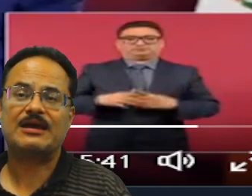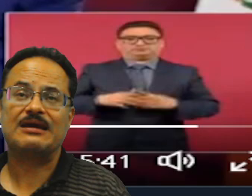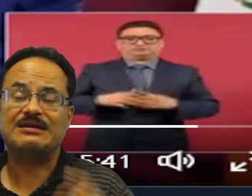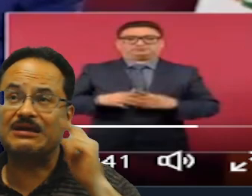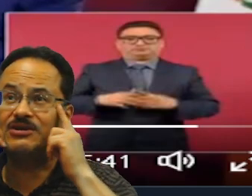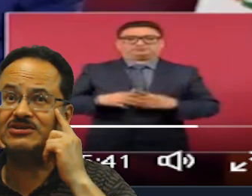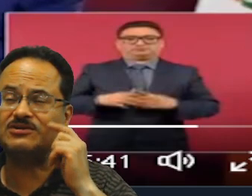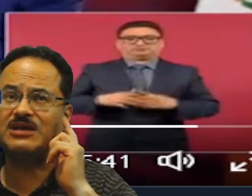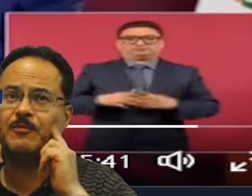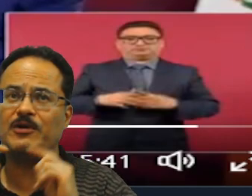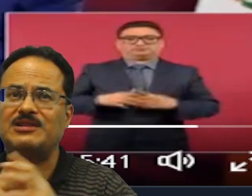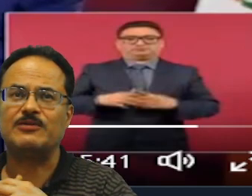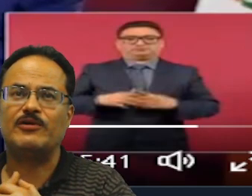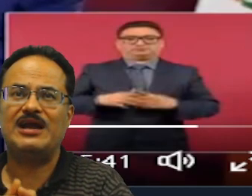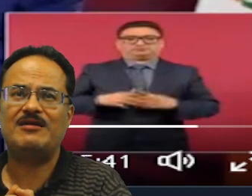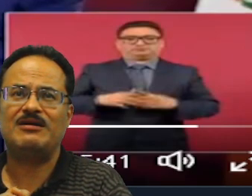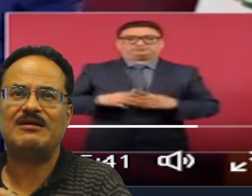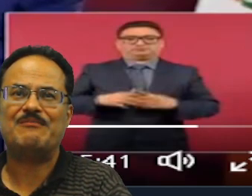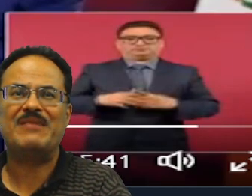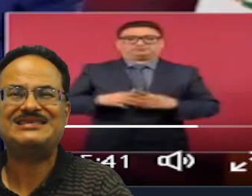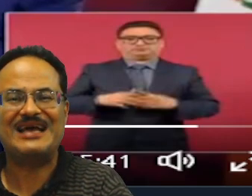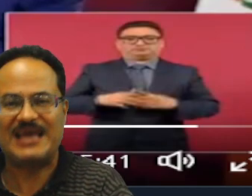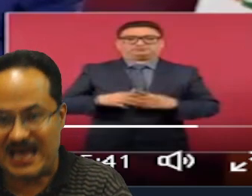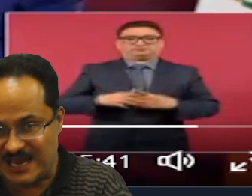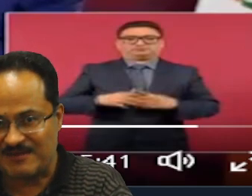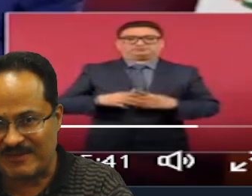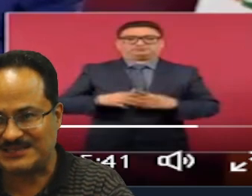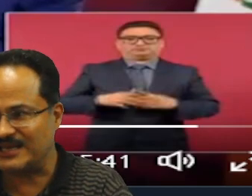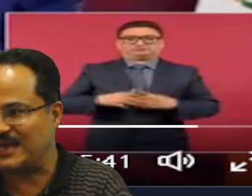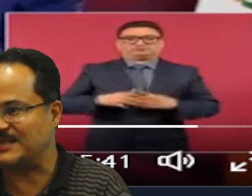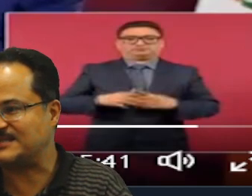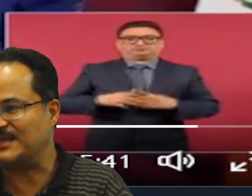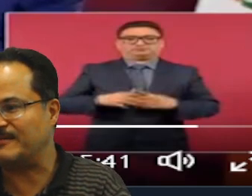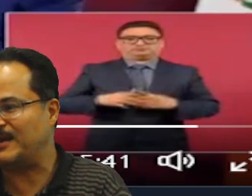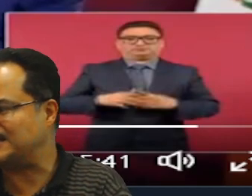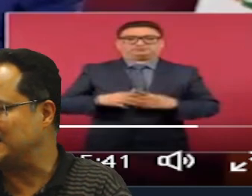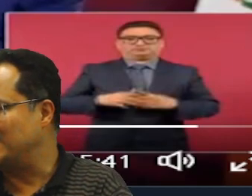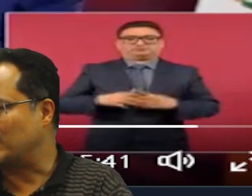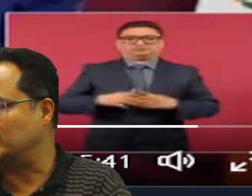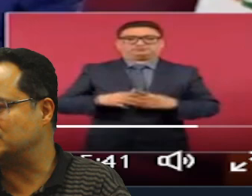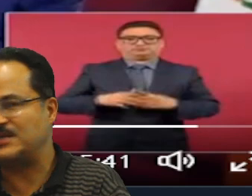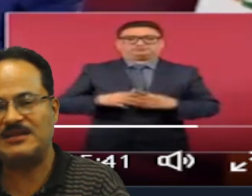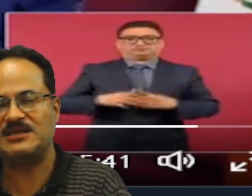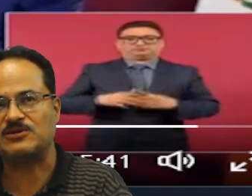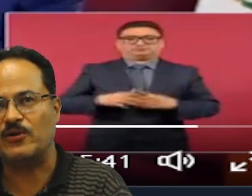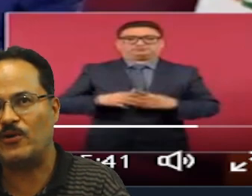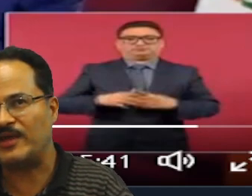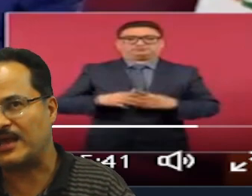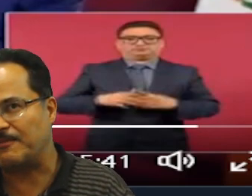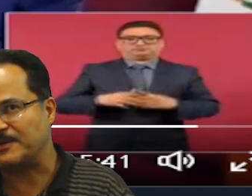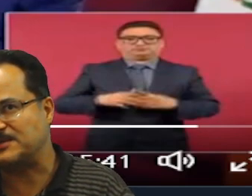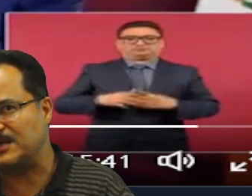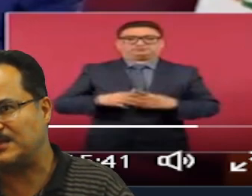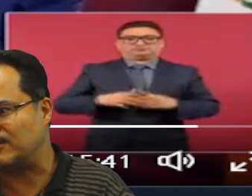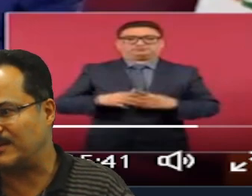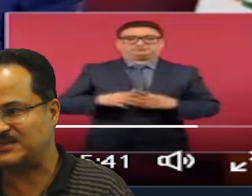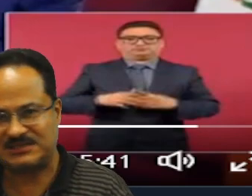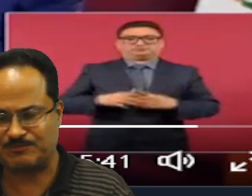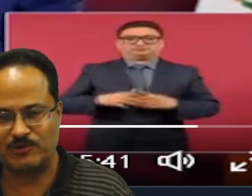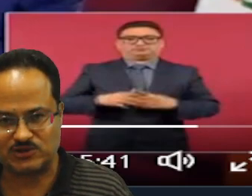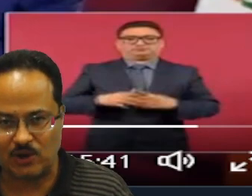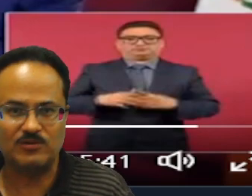qué yo se lo puedo atribuir más allá eh Más allá de estar de veras conscientes o no de que el presidente